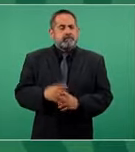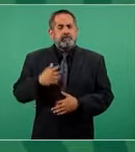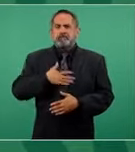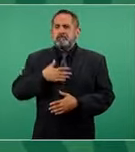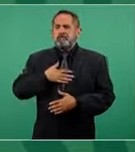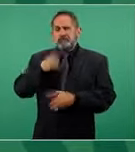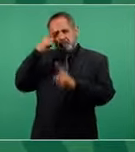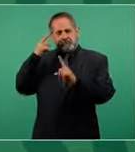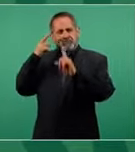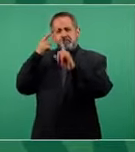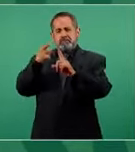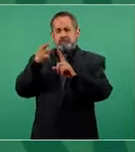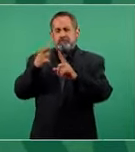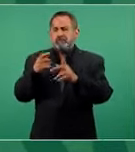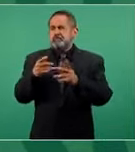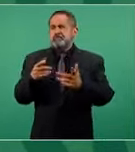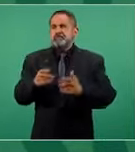propósito